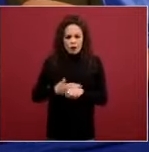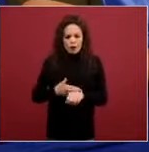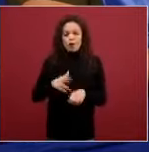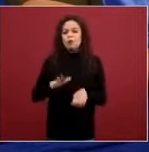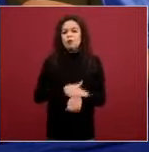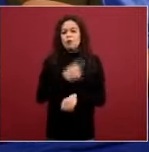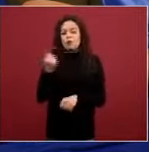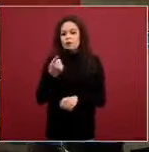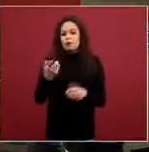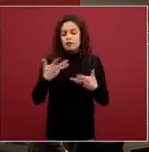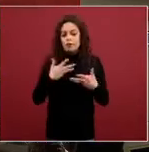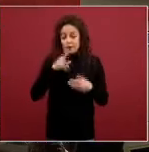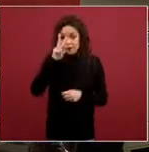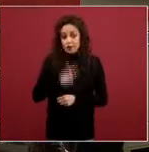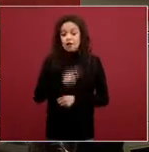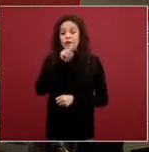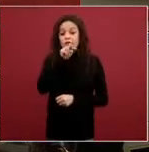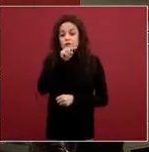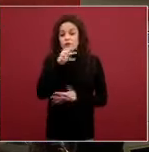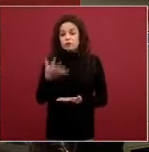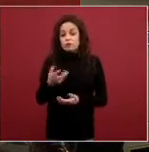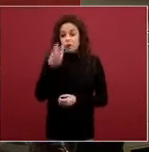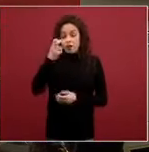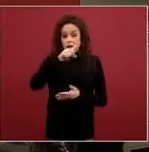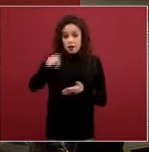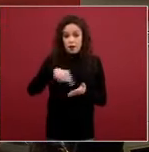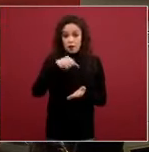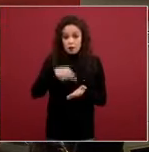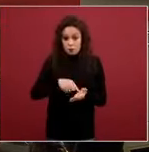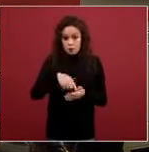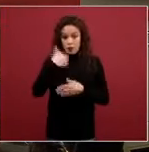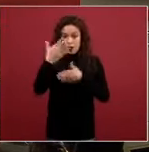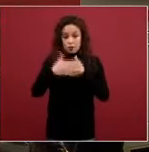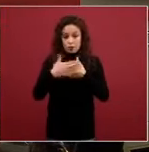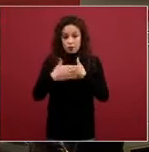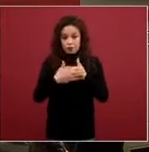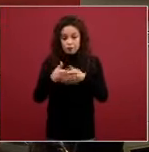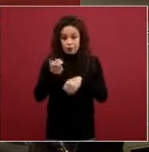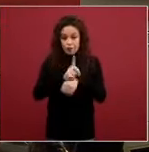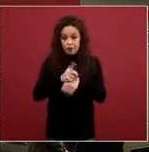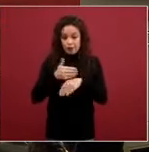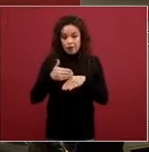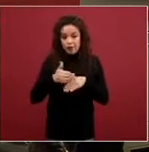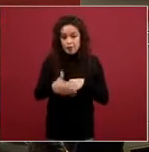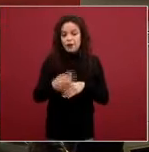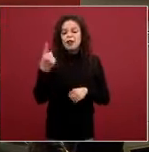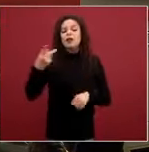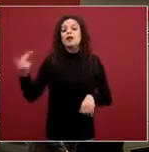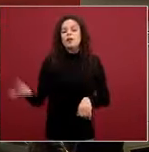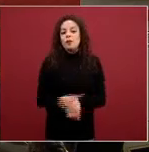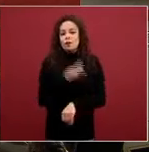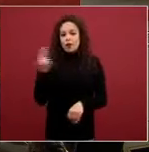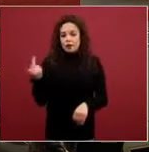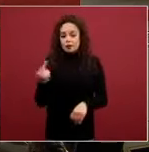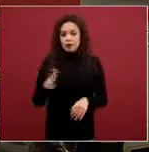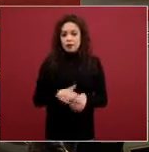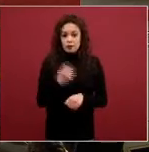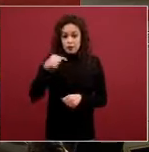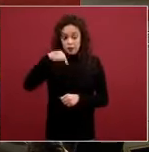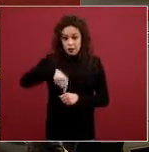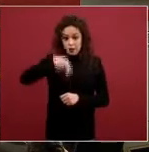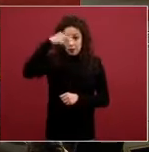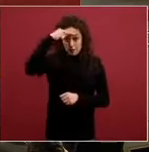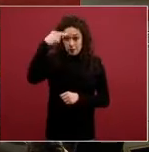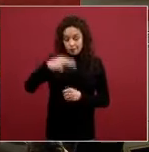preocupación de lo que pueda venir en aquella región para los próximos días, porque a lo mejor si aquí en la Ciudad de México estamos preocupados